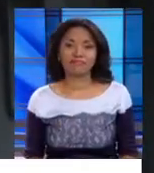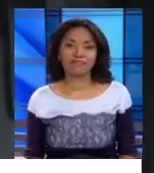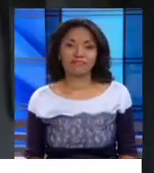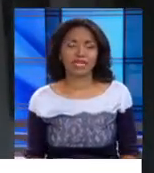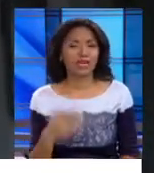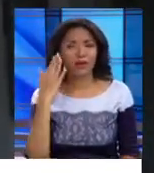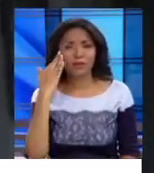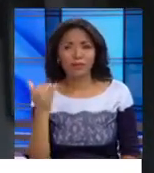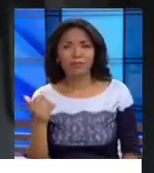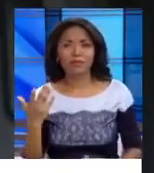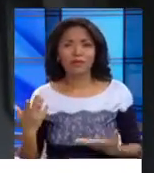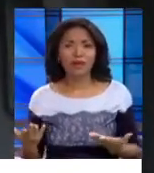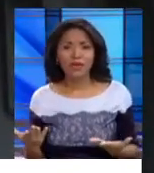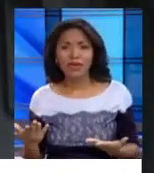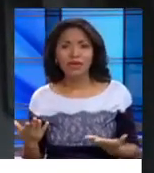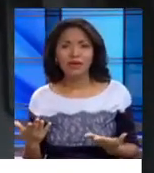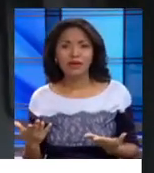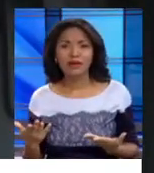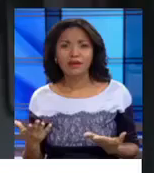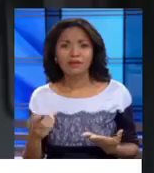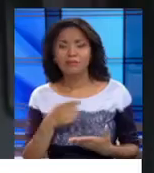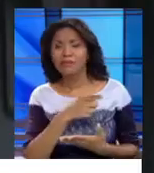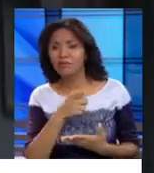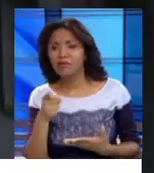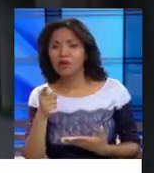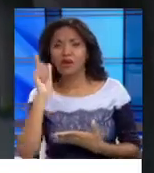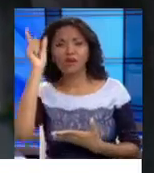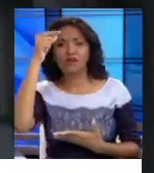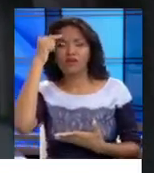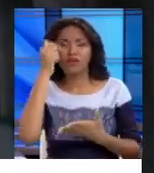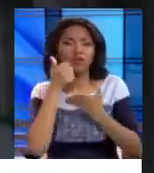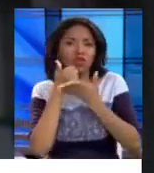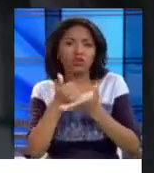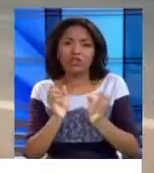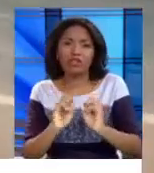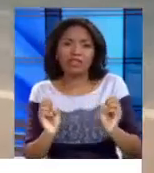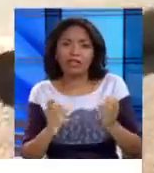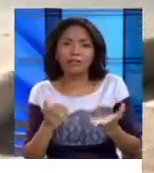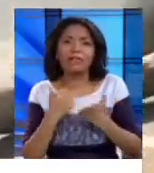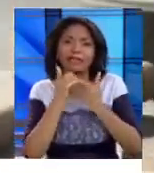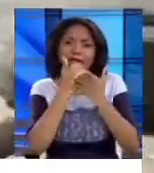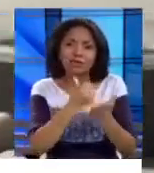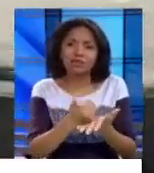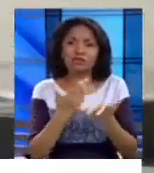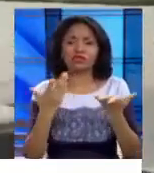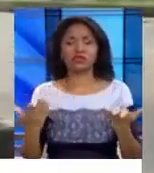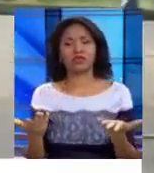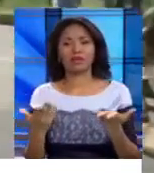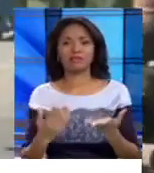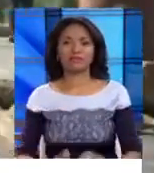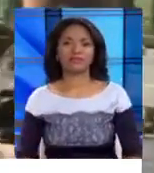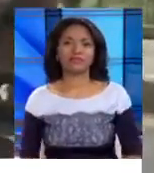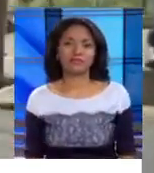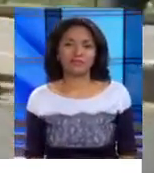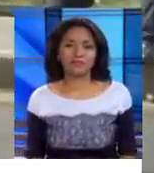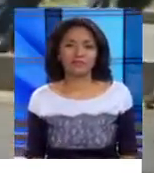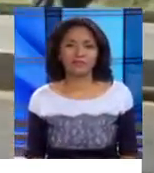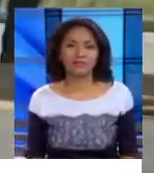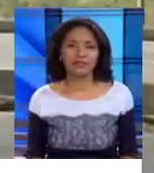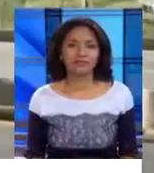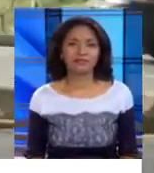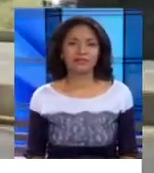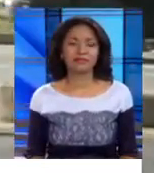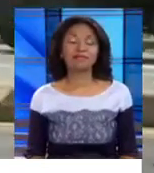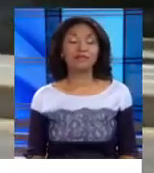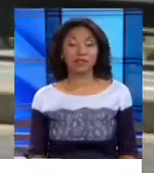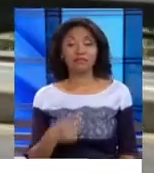qué? Por la inoperancia de ciertos funcionarios del gobierno que están, en vez de ayudar al presidente, lo están jodiendo. Así es, compañeros, lo que